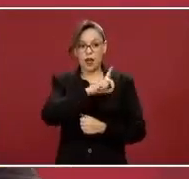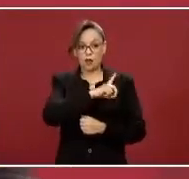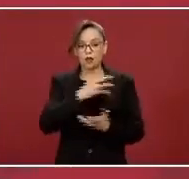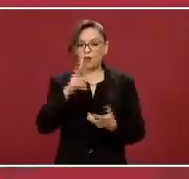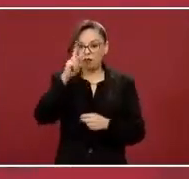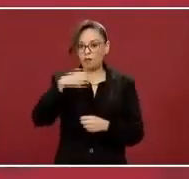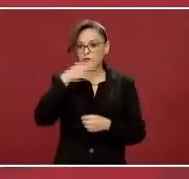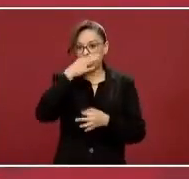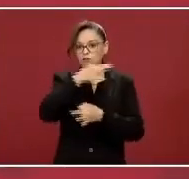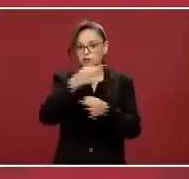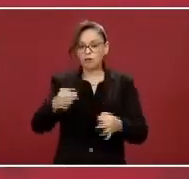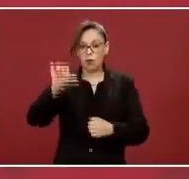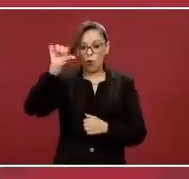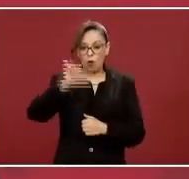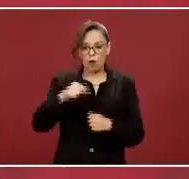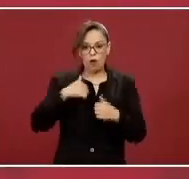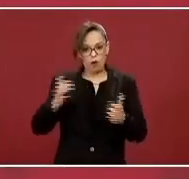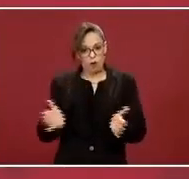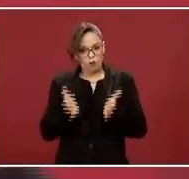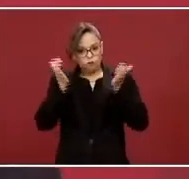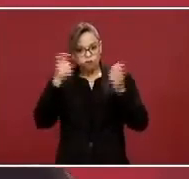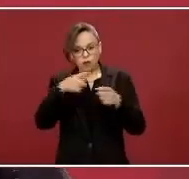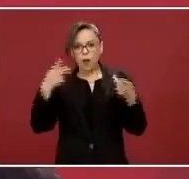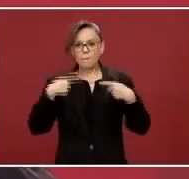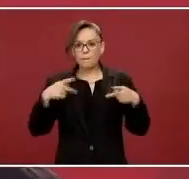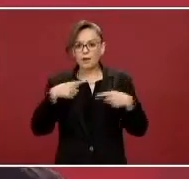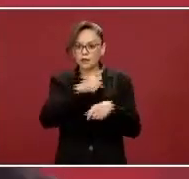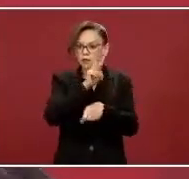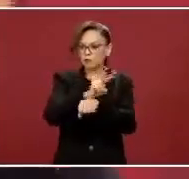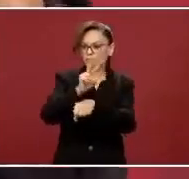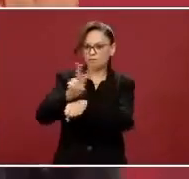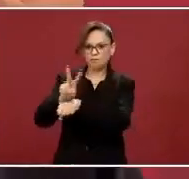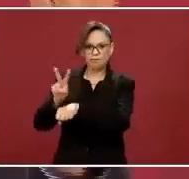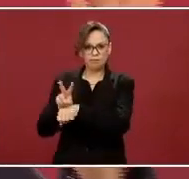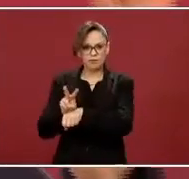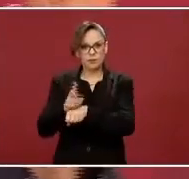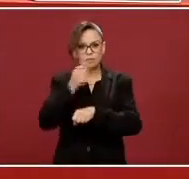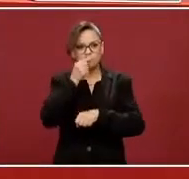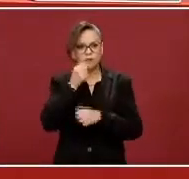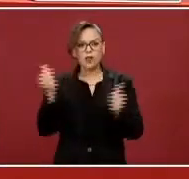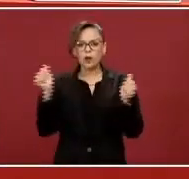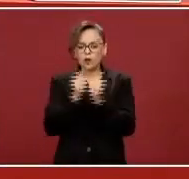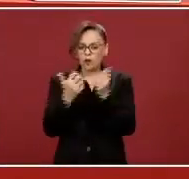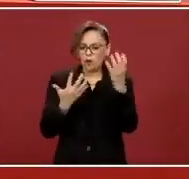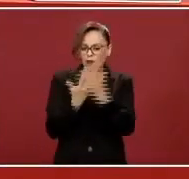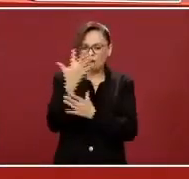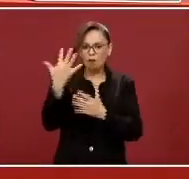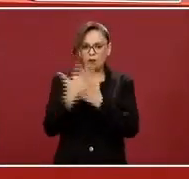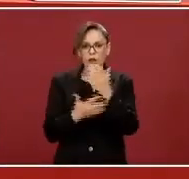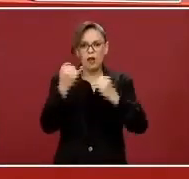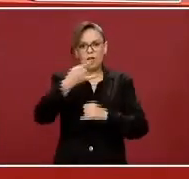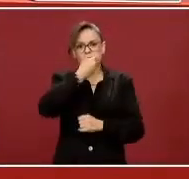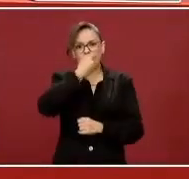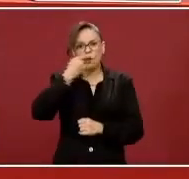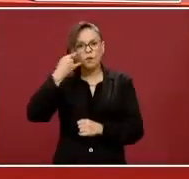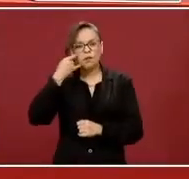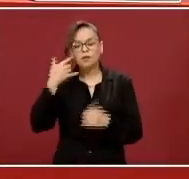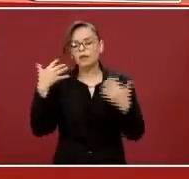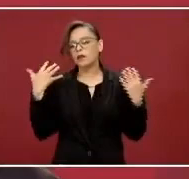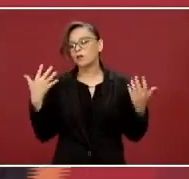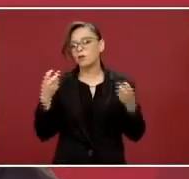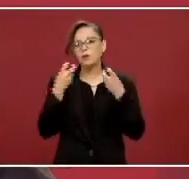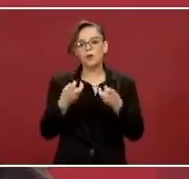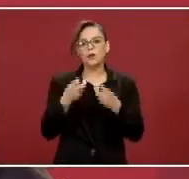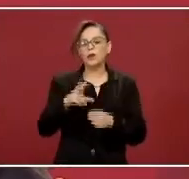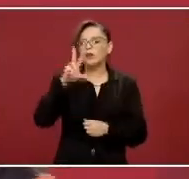ver al personal de vigilancia con cubrebocas y con guantes quirúrgicos. Esto es un despropósito, esto no